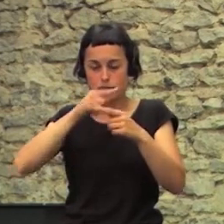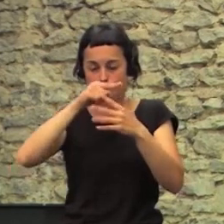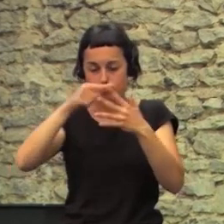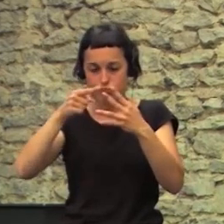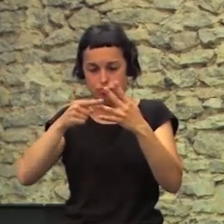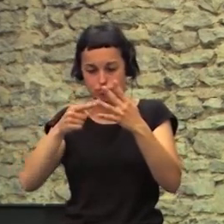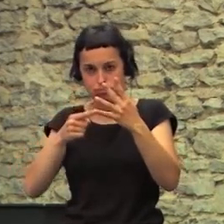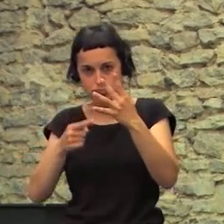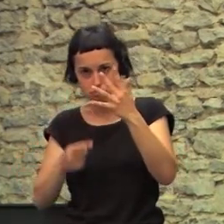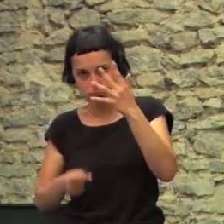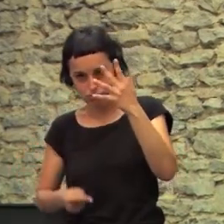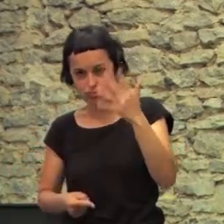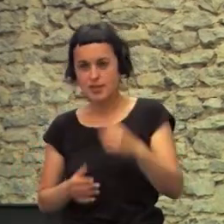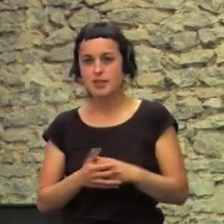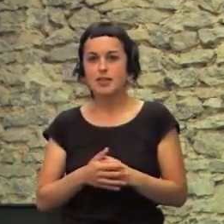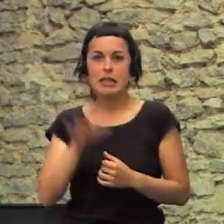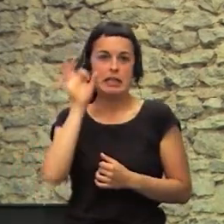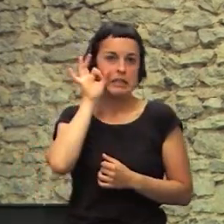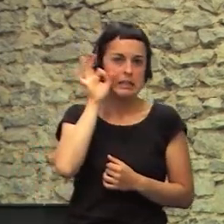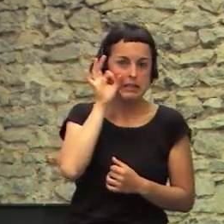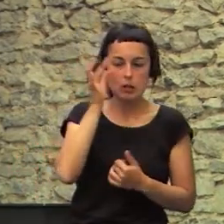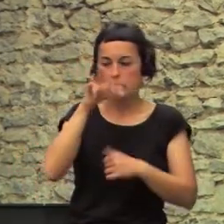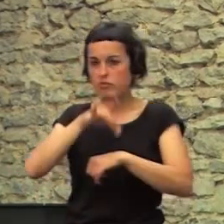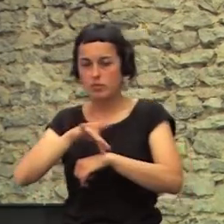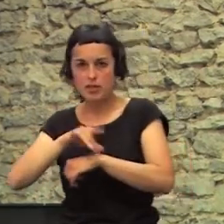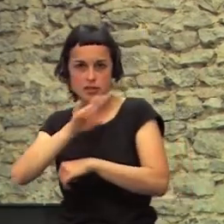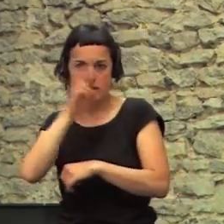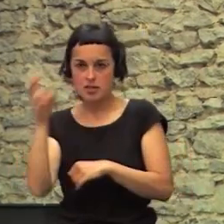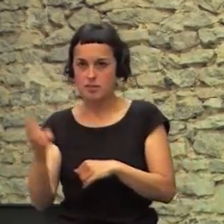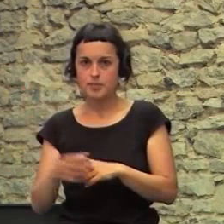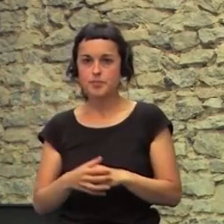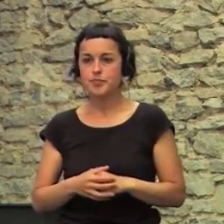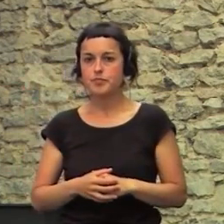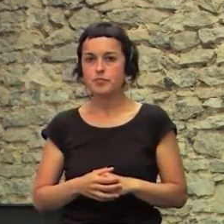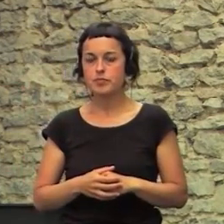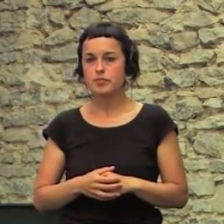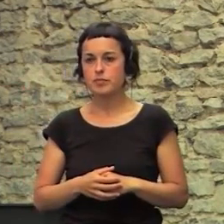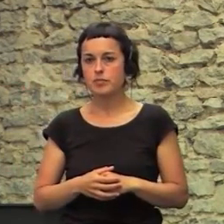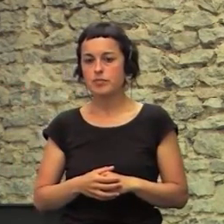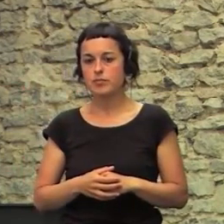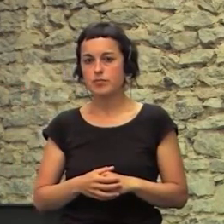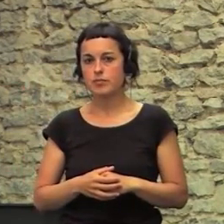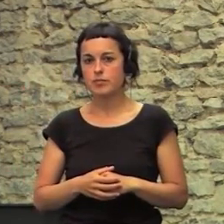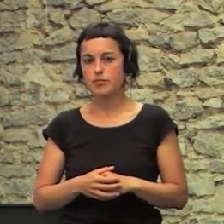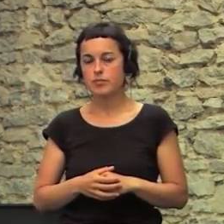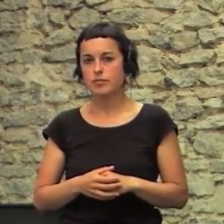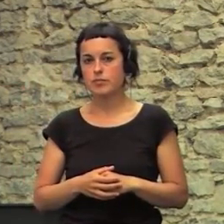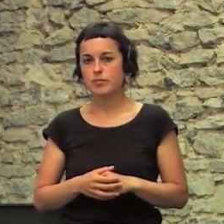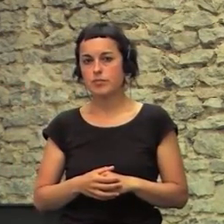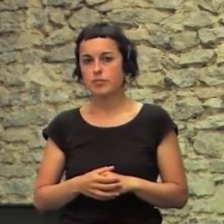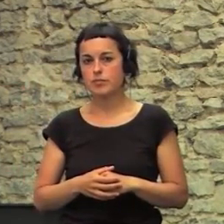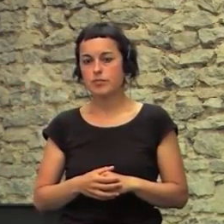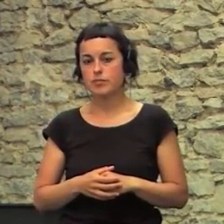síndrome de Swyer, síndrome de insensibilidad de los andrógenos, podría irme, y con además cada una